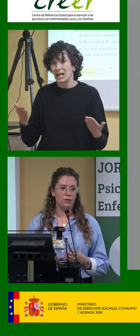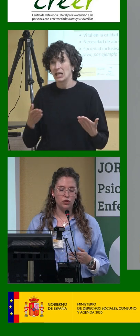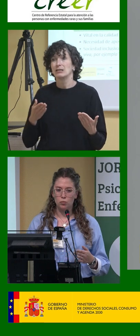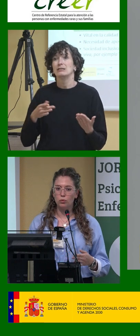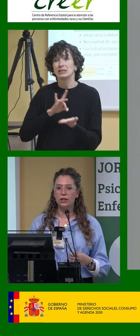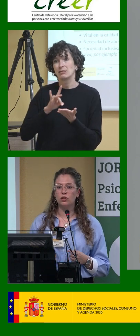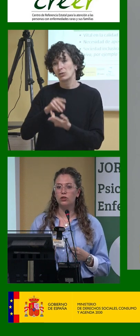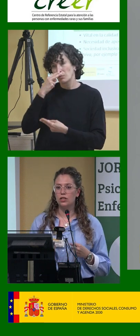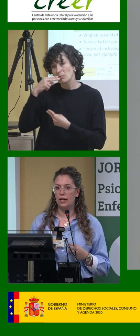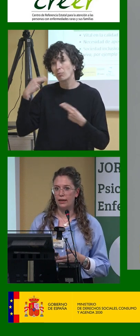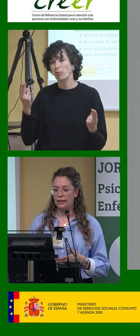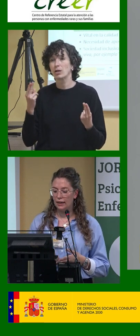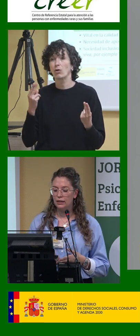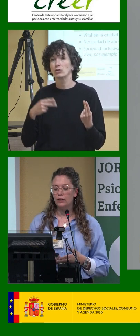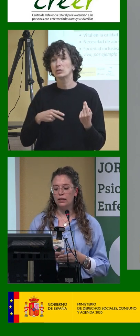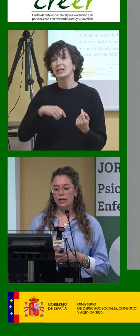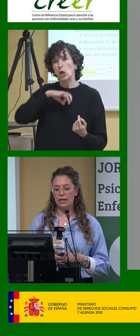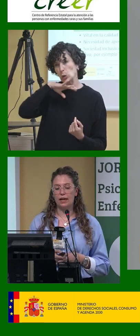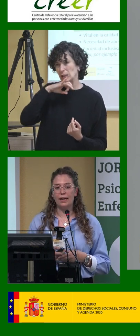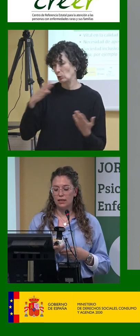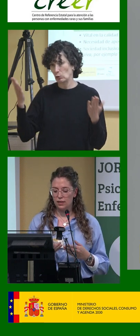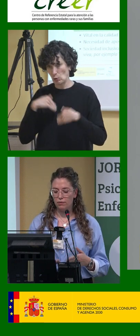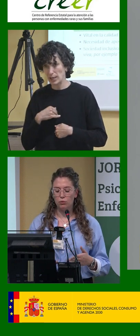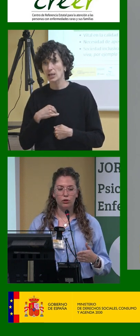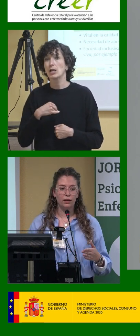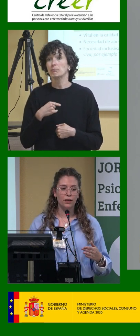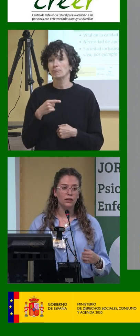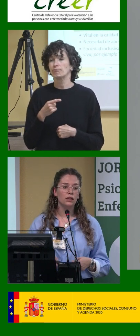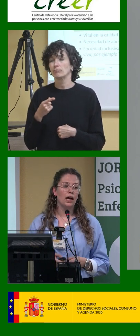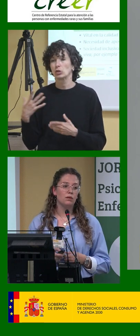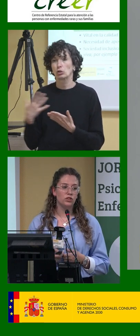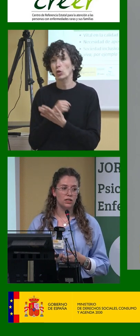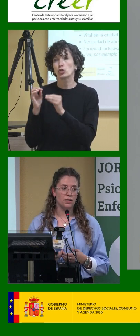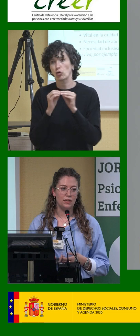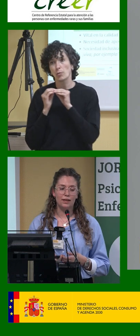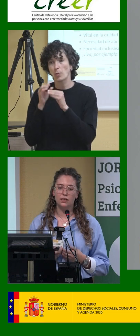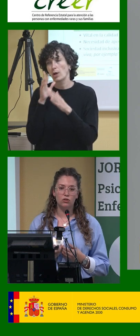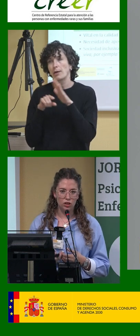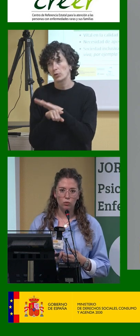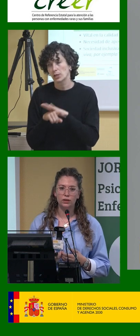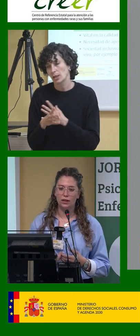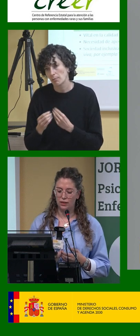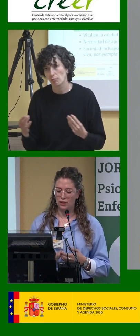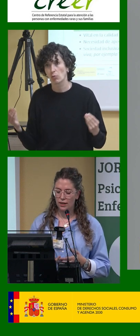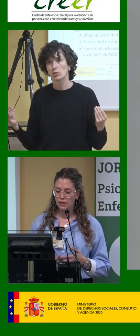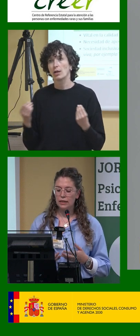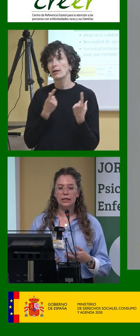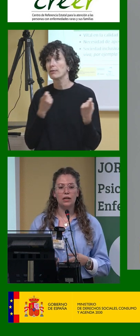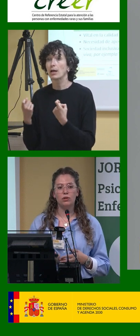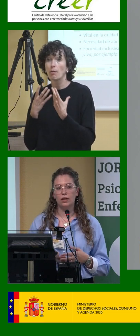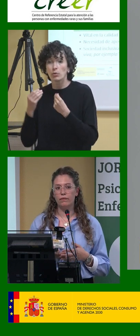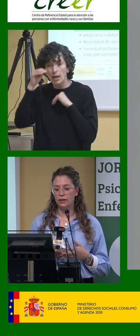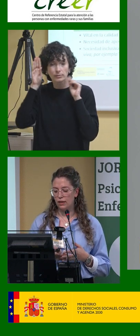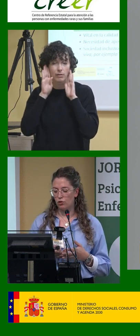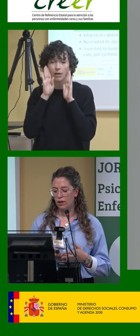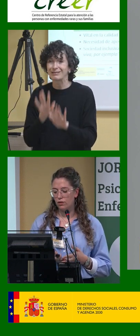los servicios públicos en general, ya que hay excesiva burocracia, hay muchas necesidades que no se encuentran atendidas y